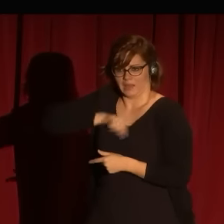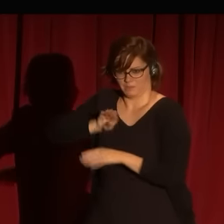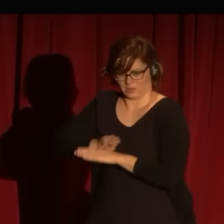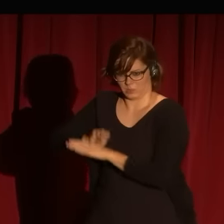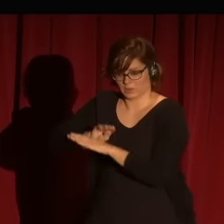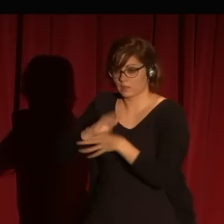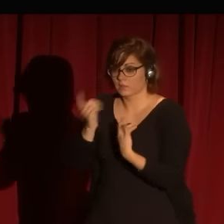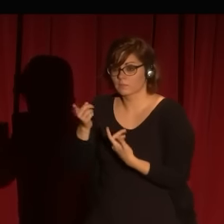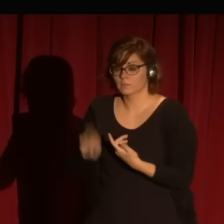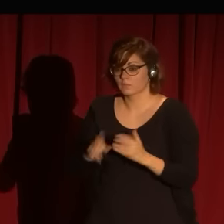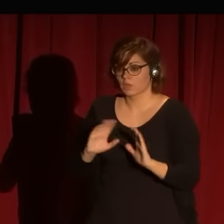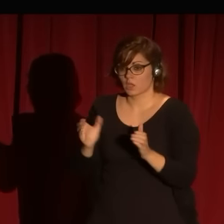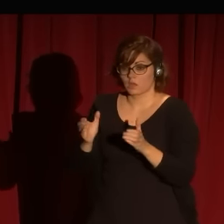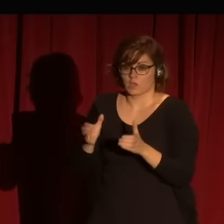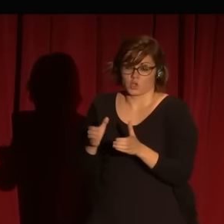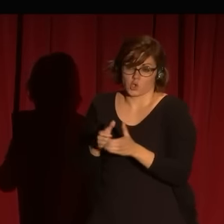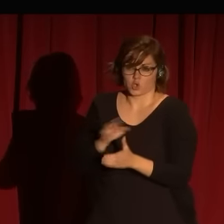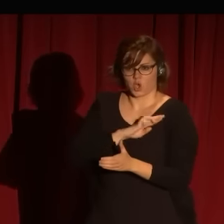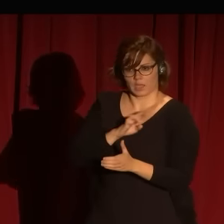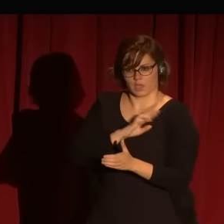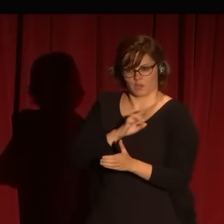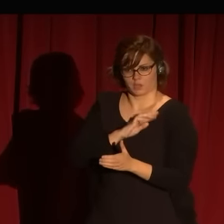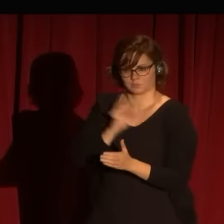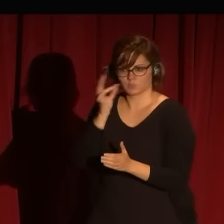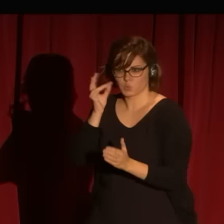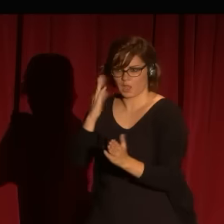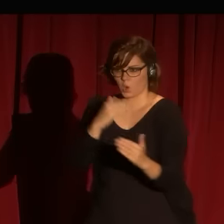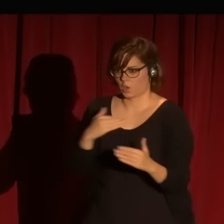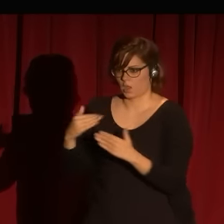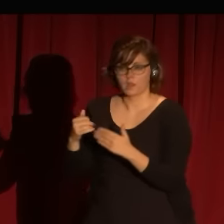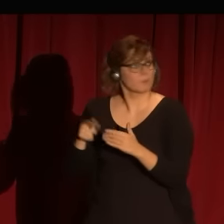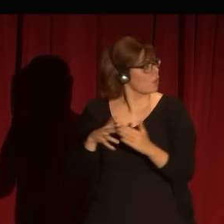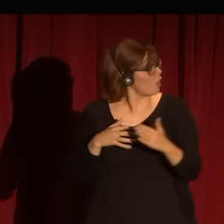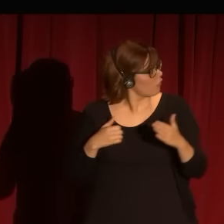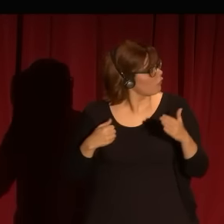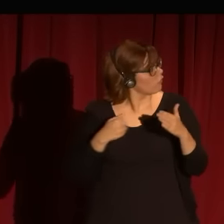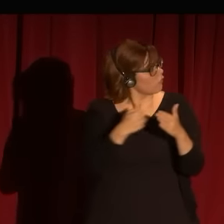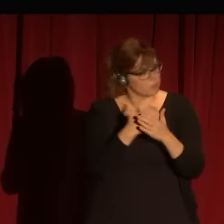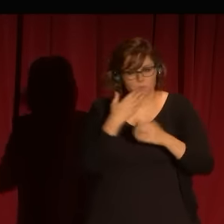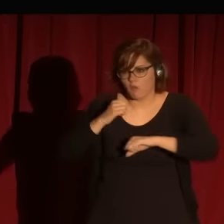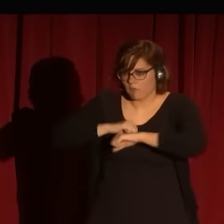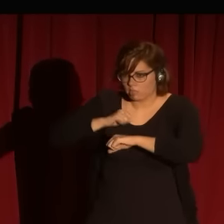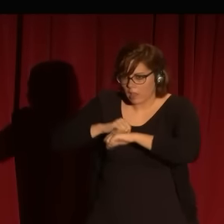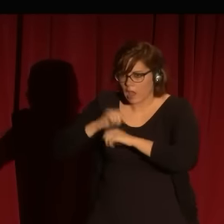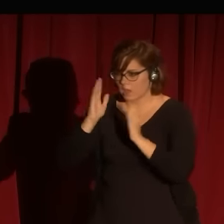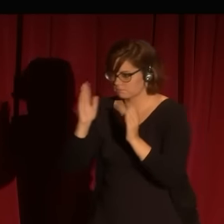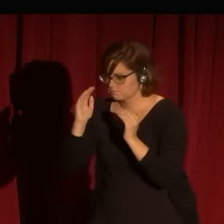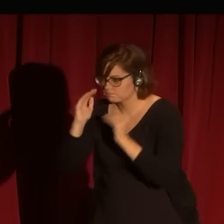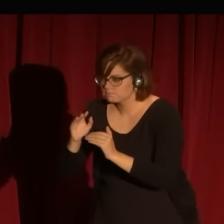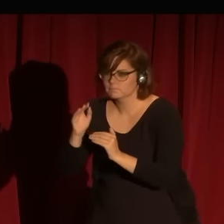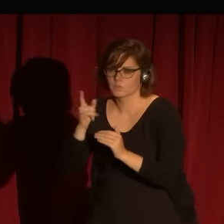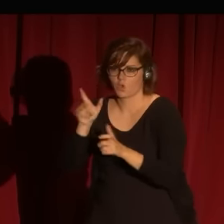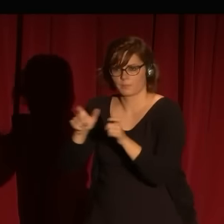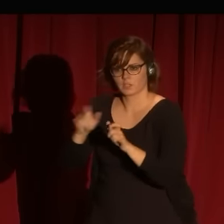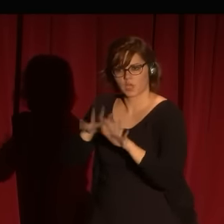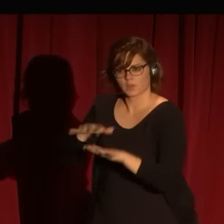embargo entre las congregaciones que desfilan no hay ninguna mujer y donde Sí hay mujeres es en el fondo Mirando por las ventanas atendiendo parte del grupo de personas que